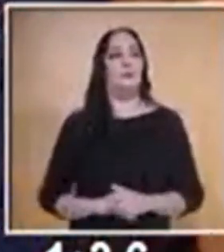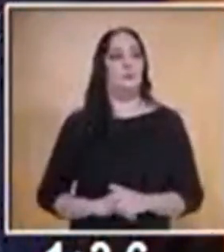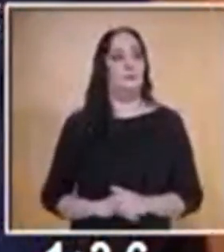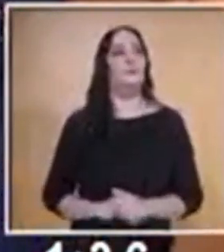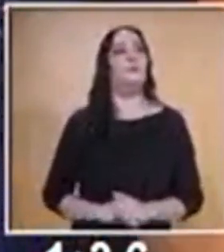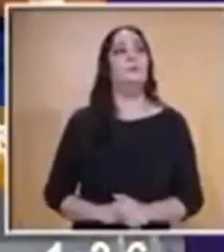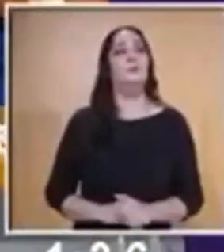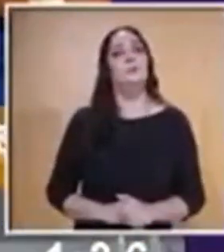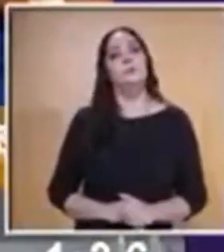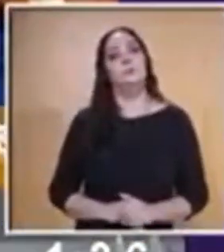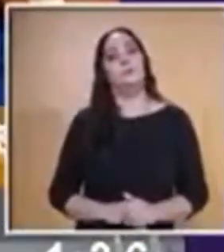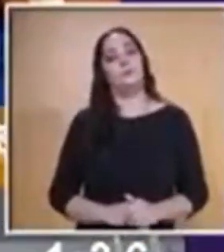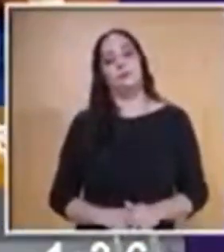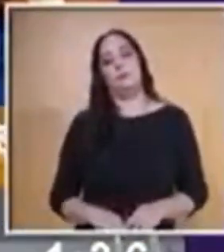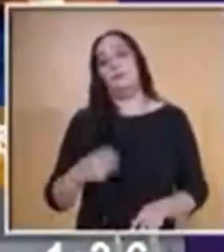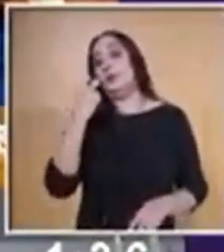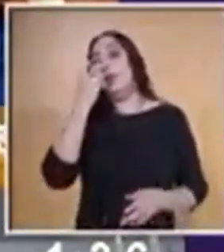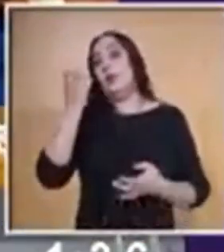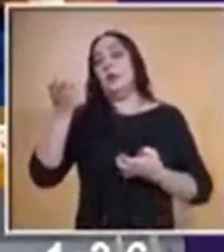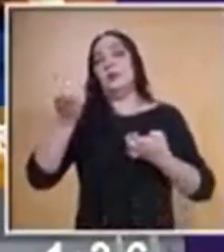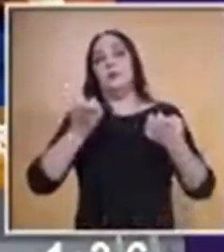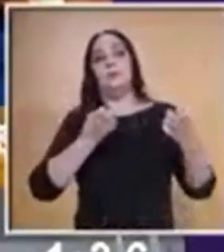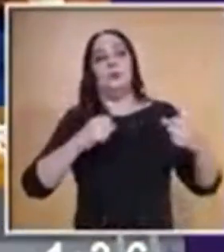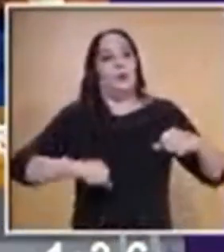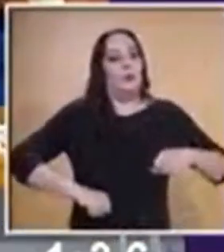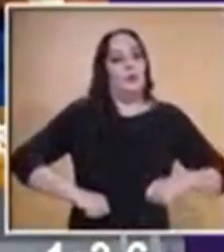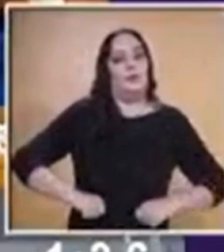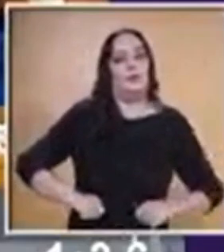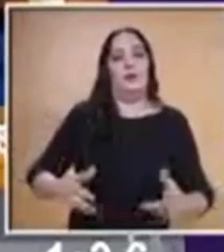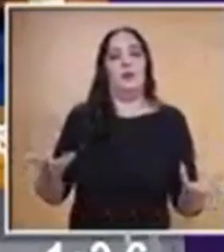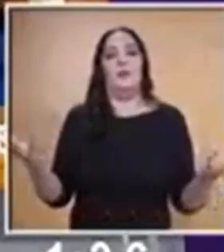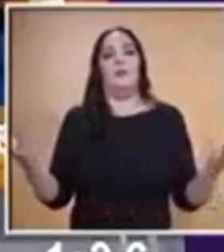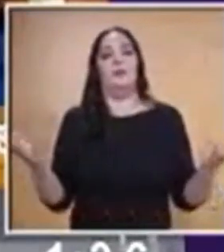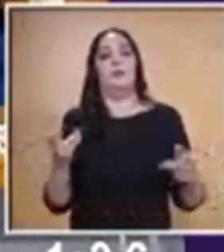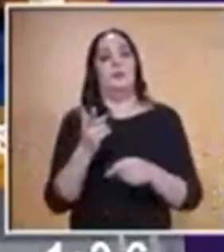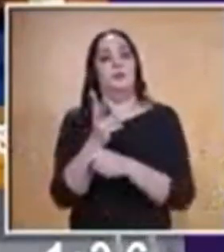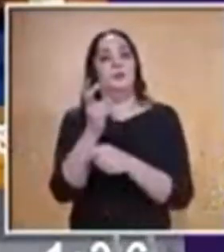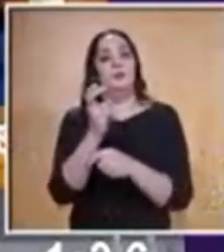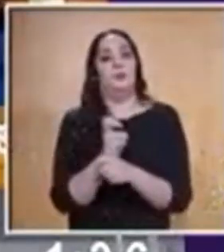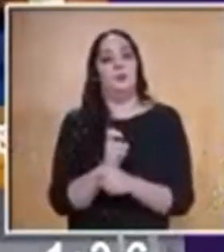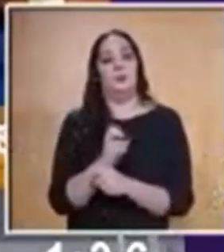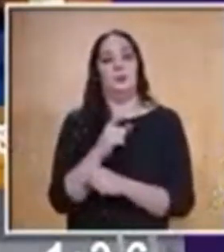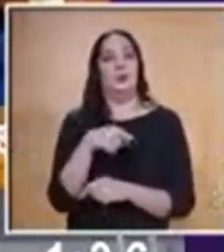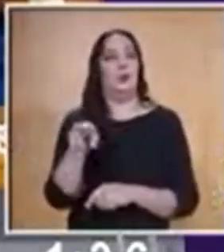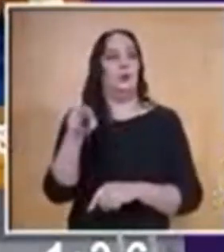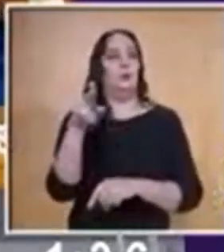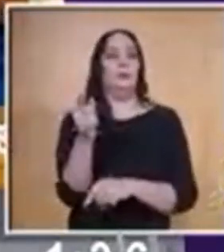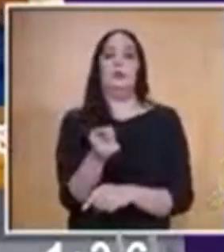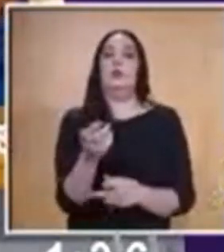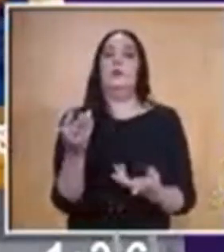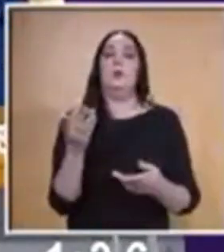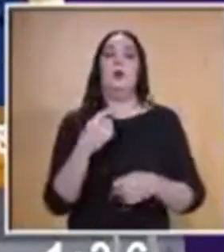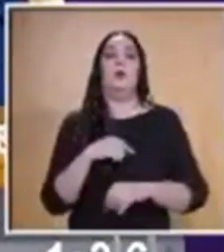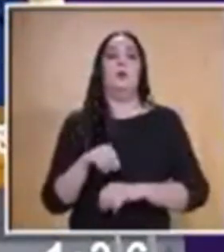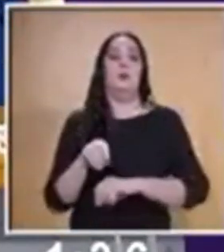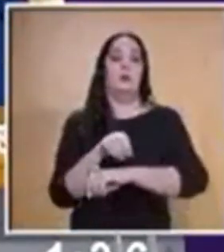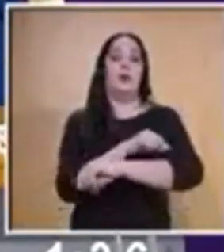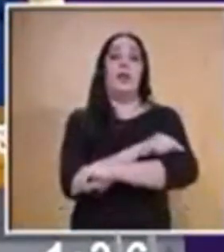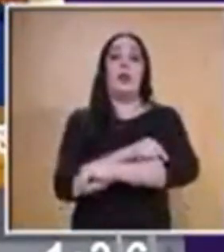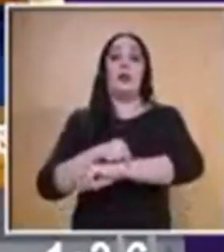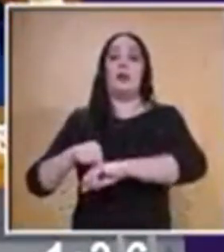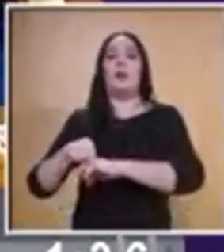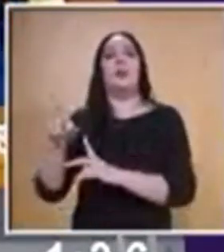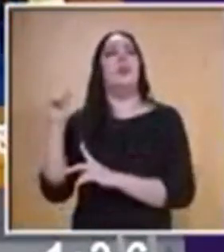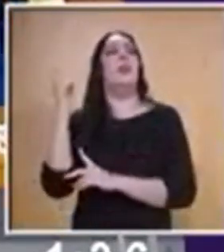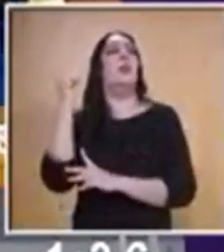¿Sí? Para este ejercicio, maestra, le voy a invitar a que usted coloque la regla en el